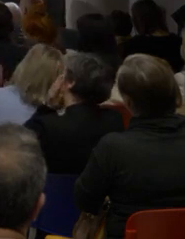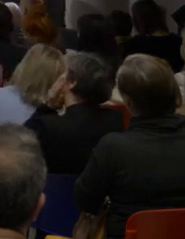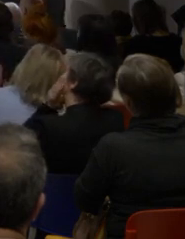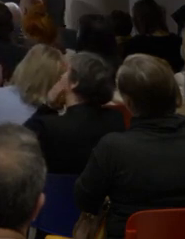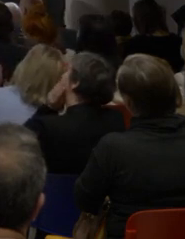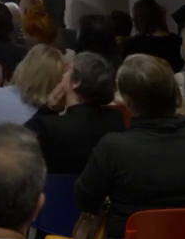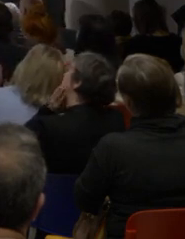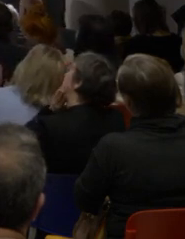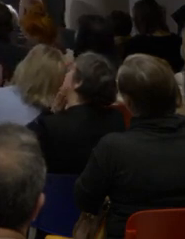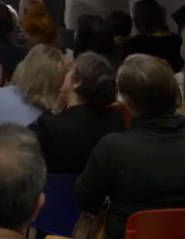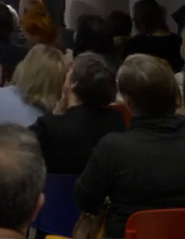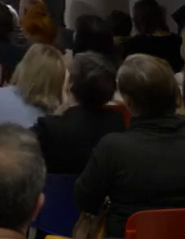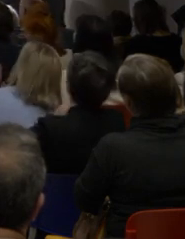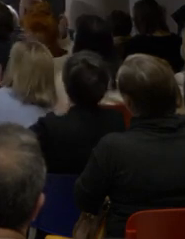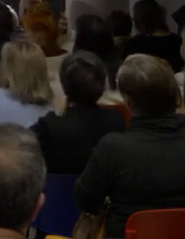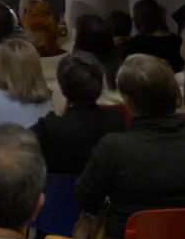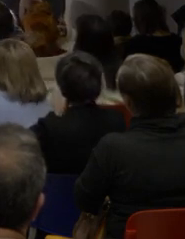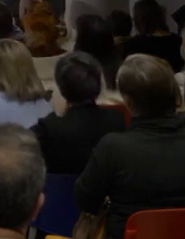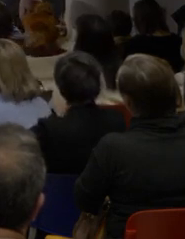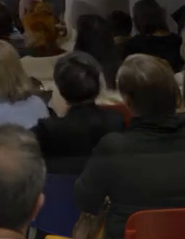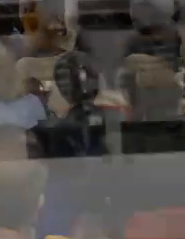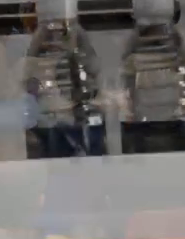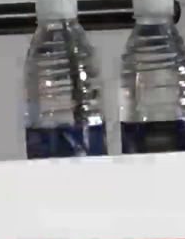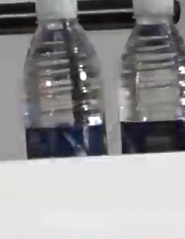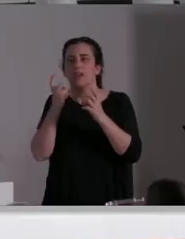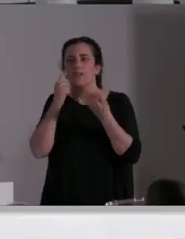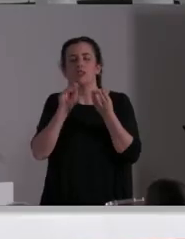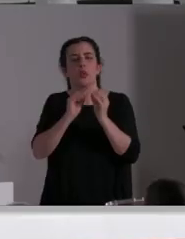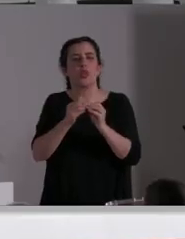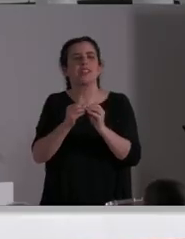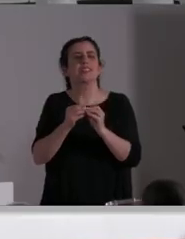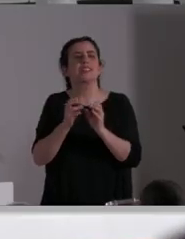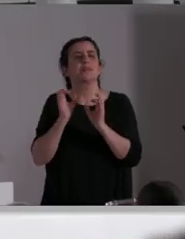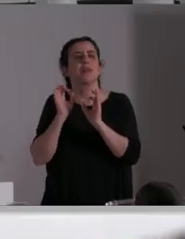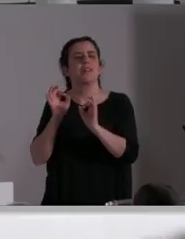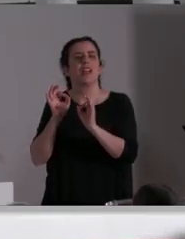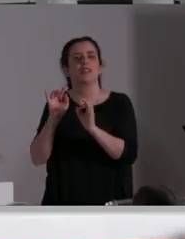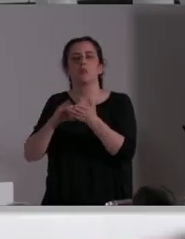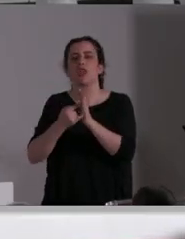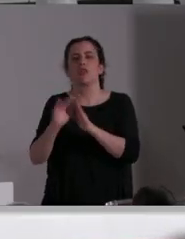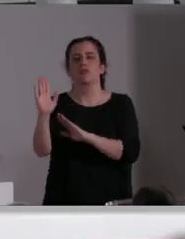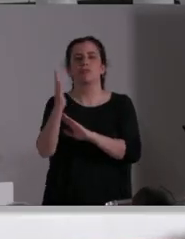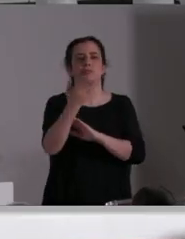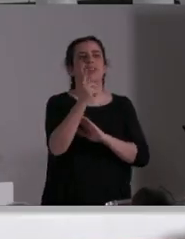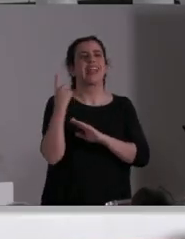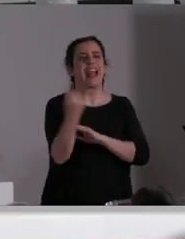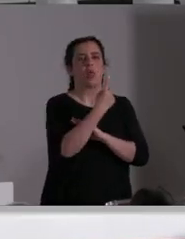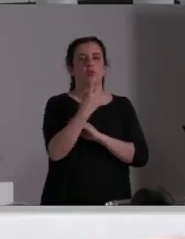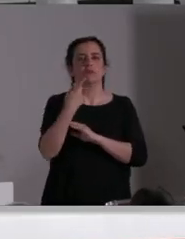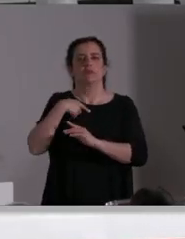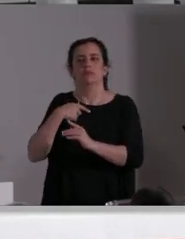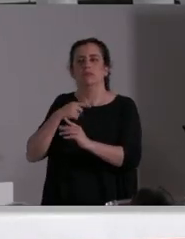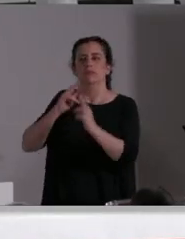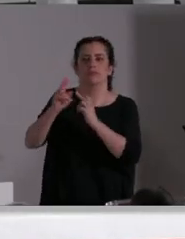para poder colaborar con ellos y dar soluciones específicas a cada uno de los proyectos. Porque, como decía David, lo que hay ahora son líneas